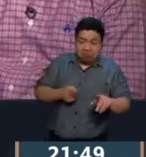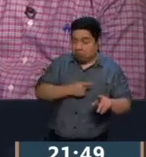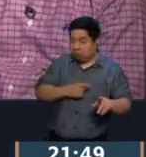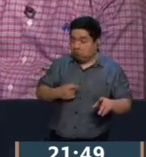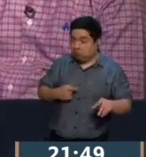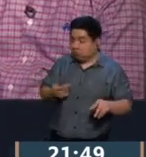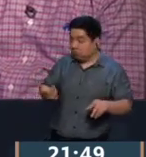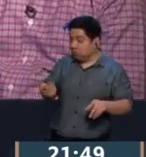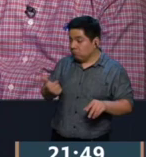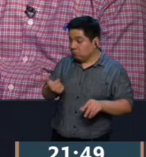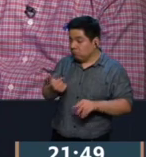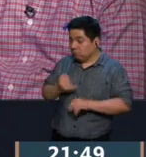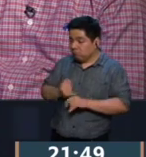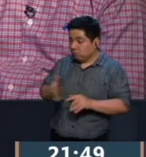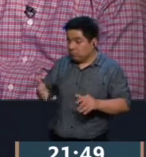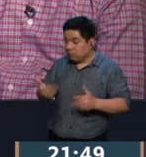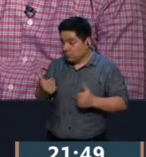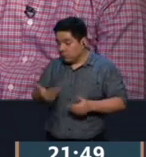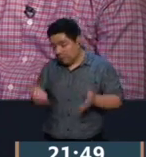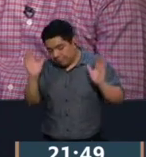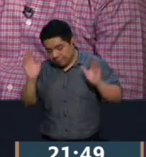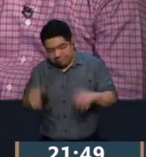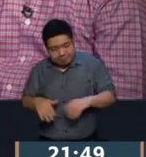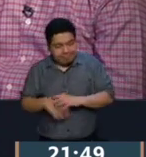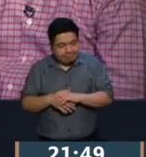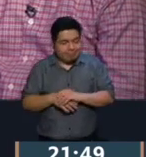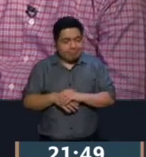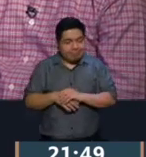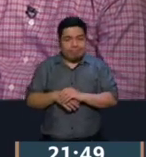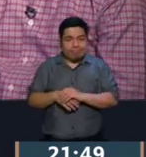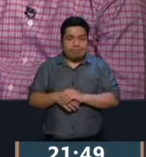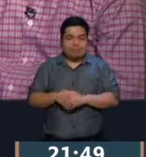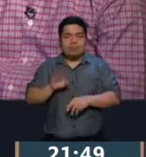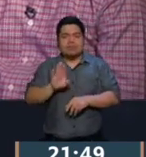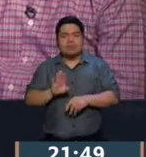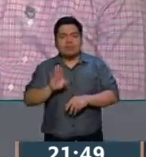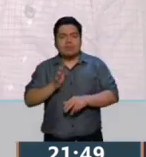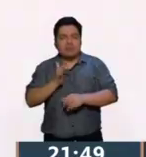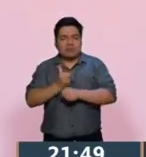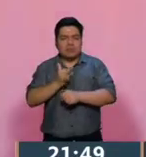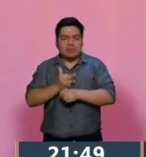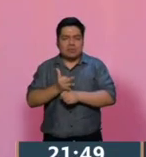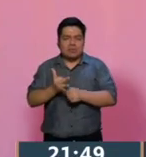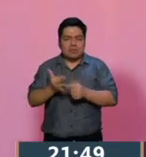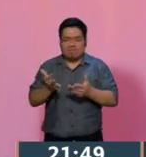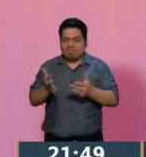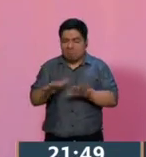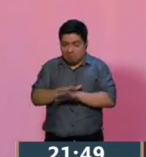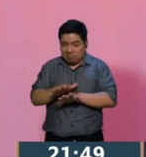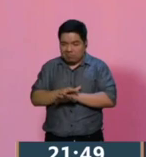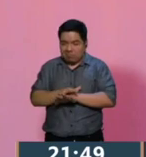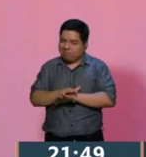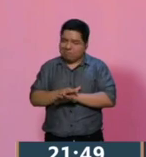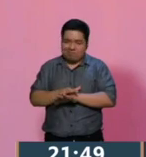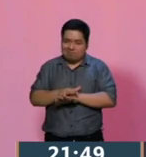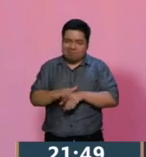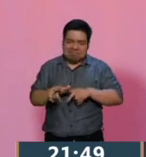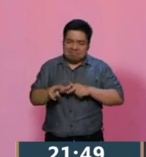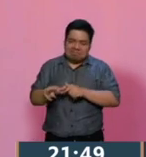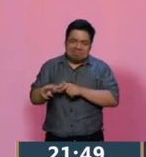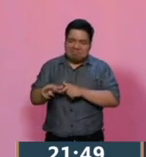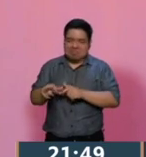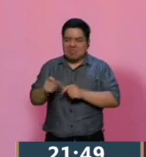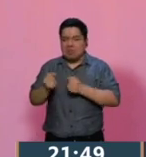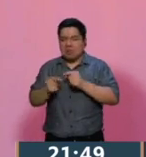debiendo mucha de esa información. En fin, me parece que la situación no ha cambiado, me parece que simplemente ha